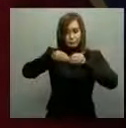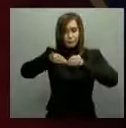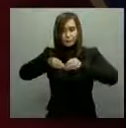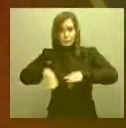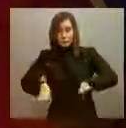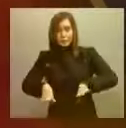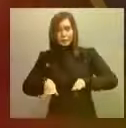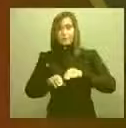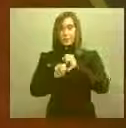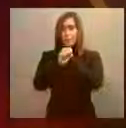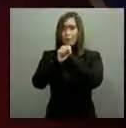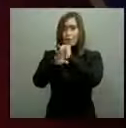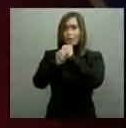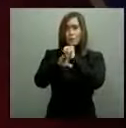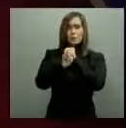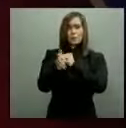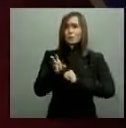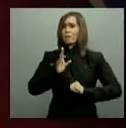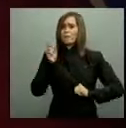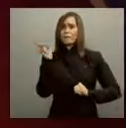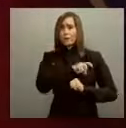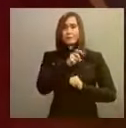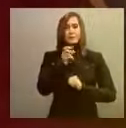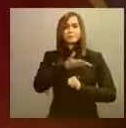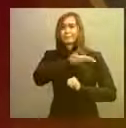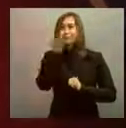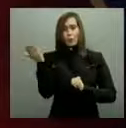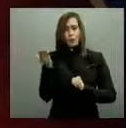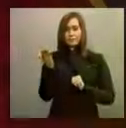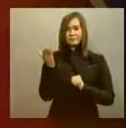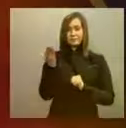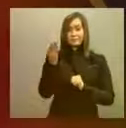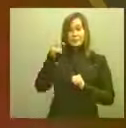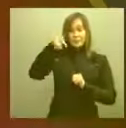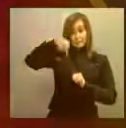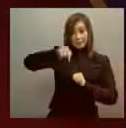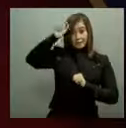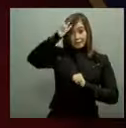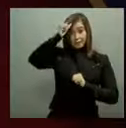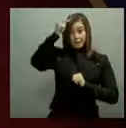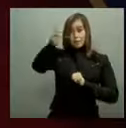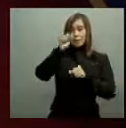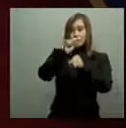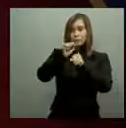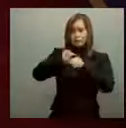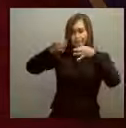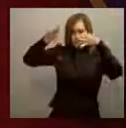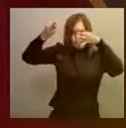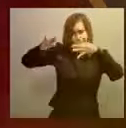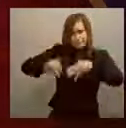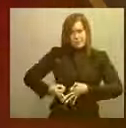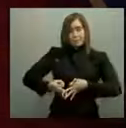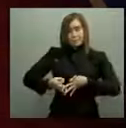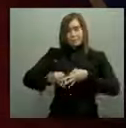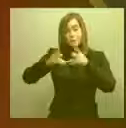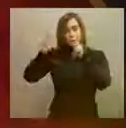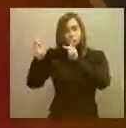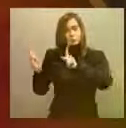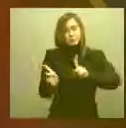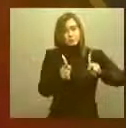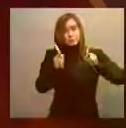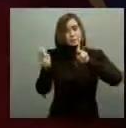los anuncios que no llevan a ninguna parte. Este gobierno actúa seguro y con planificación, y eso